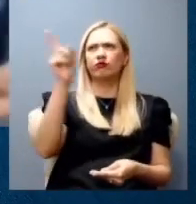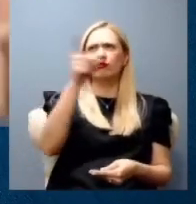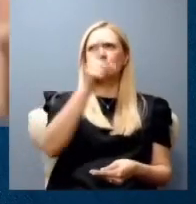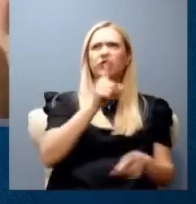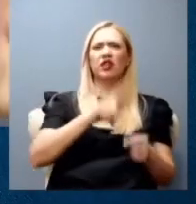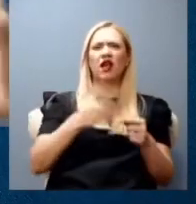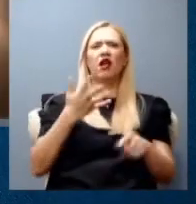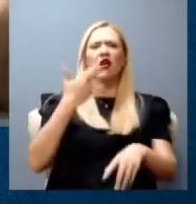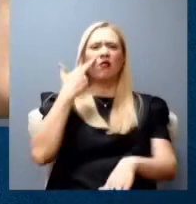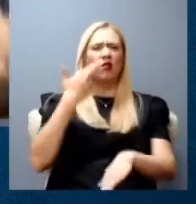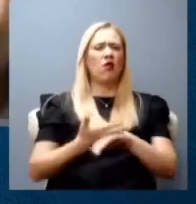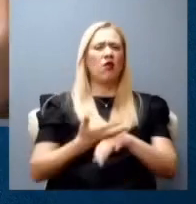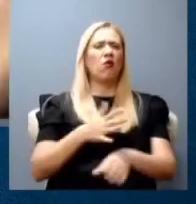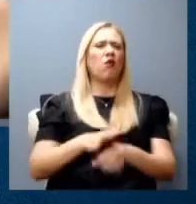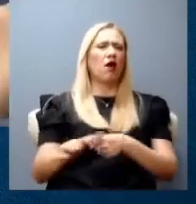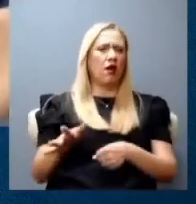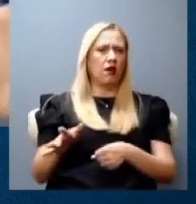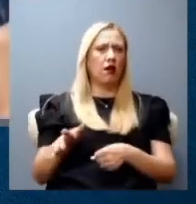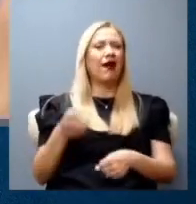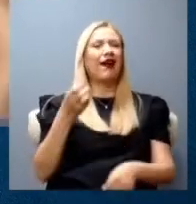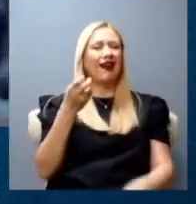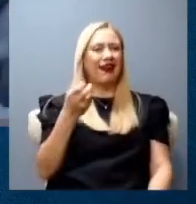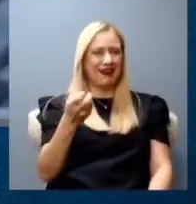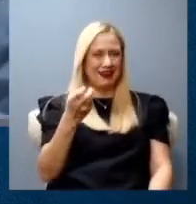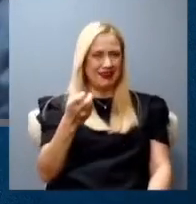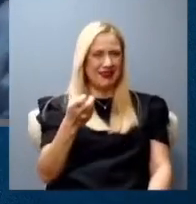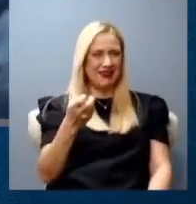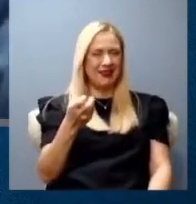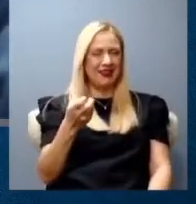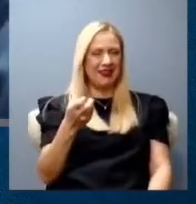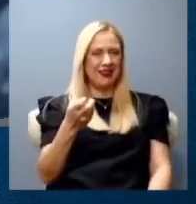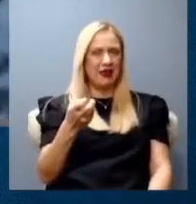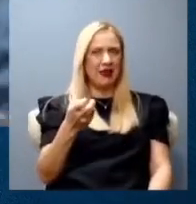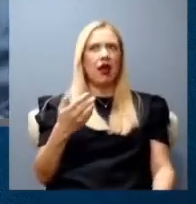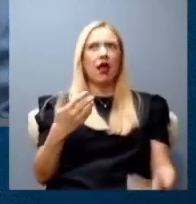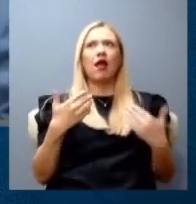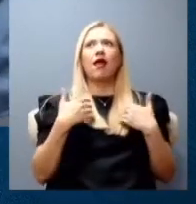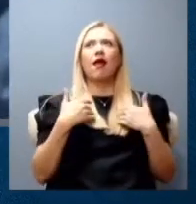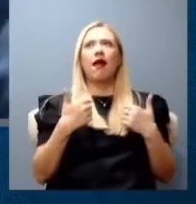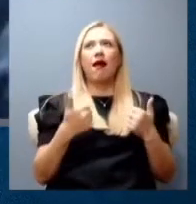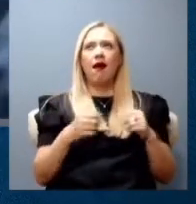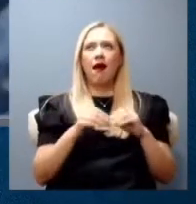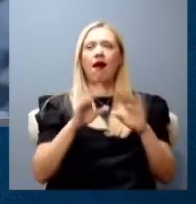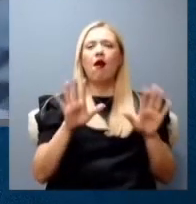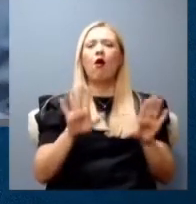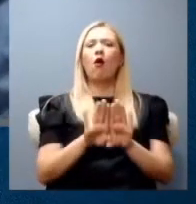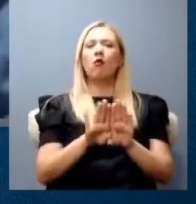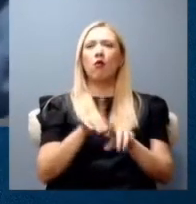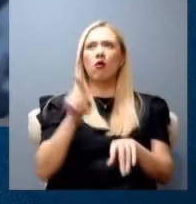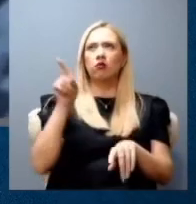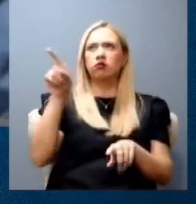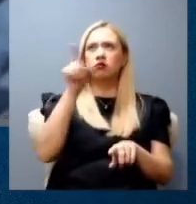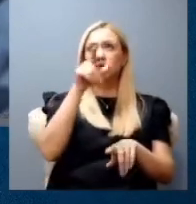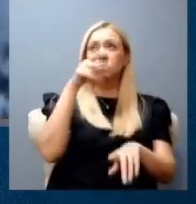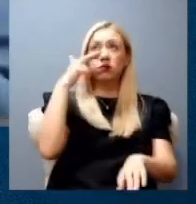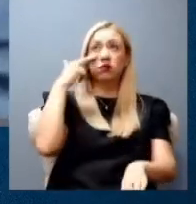Ahora, eso es para más o menos entender cómo las personas, cómo posibles perpetradores han